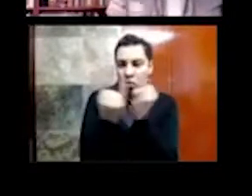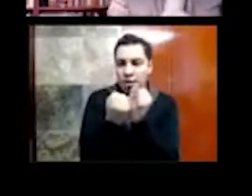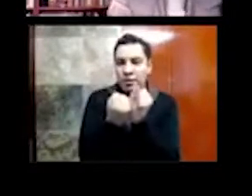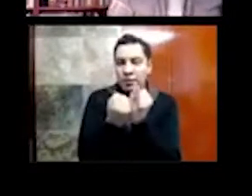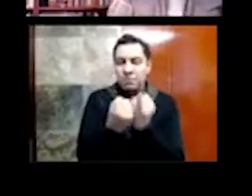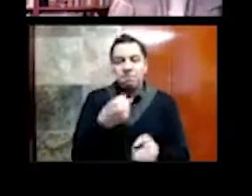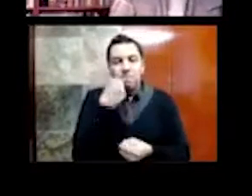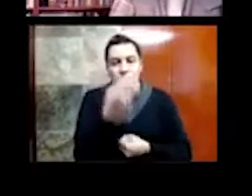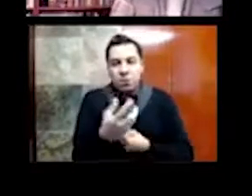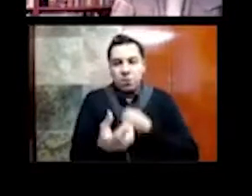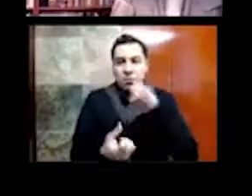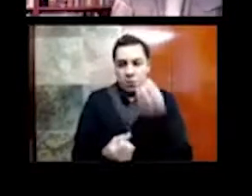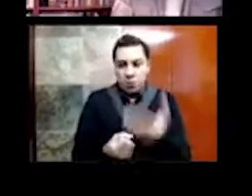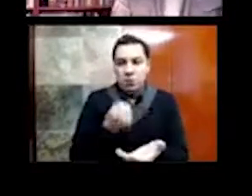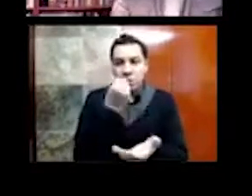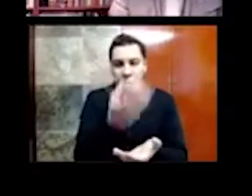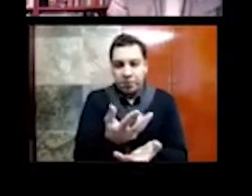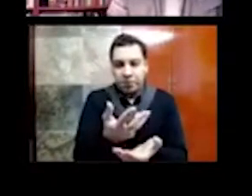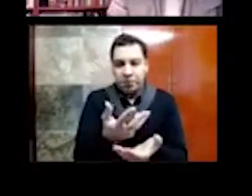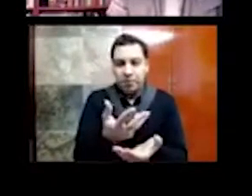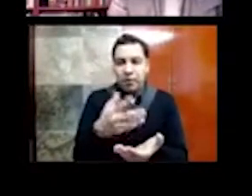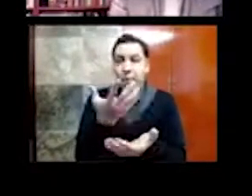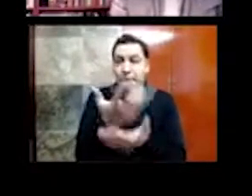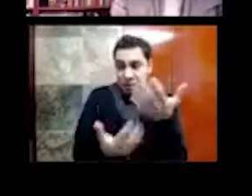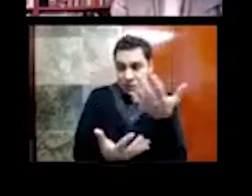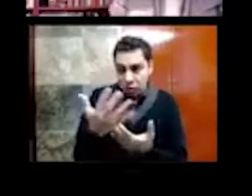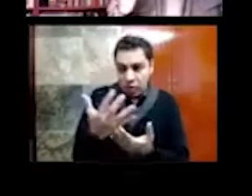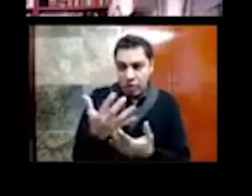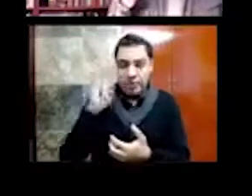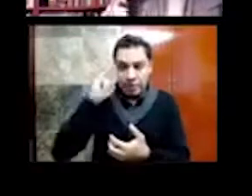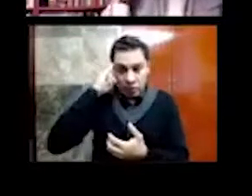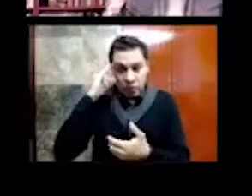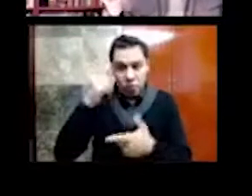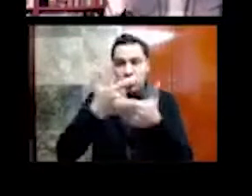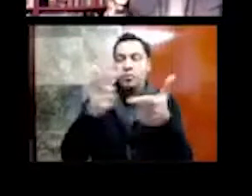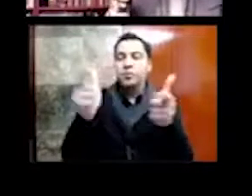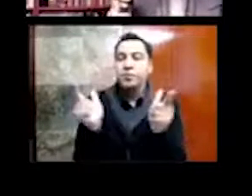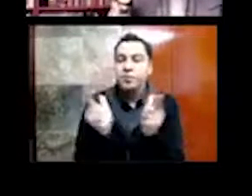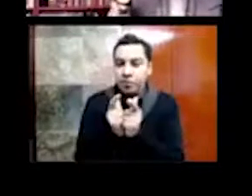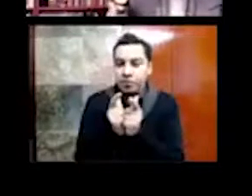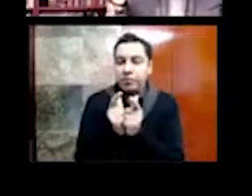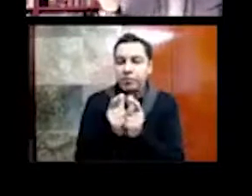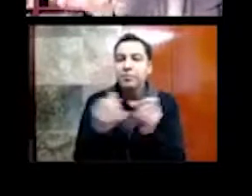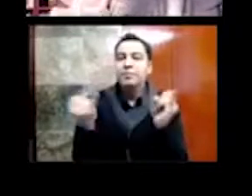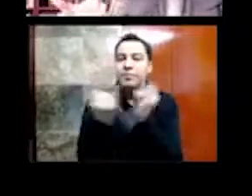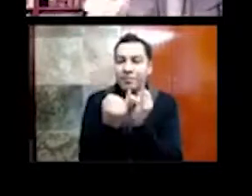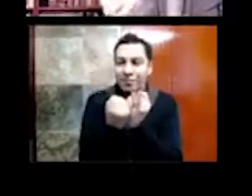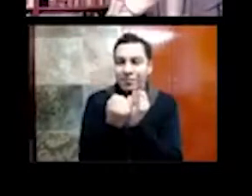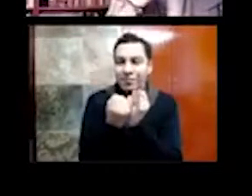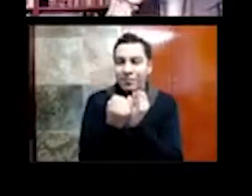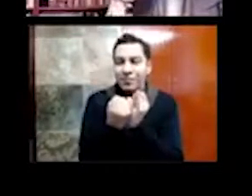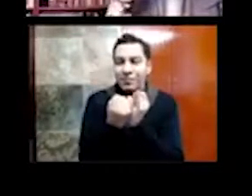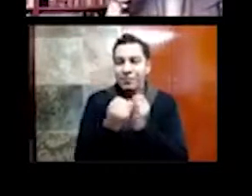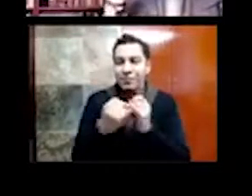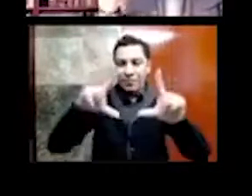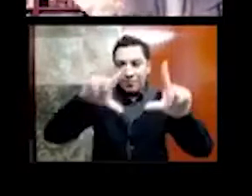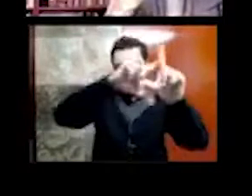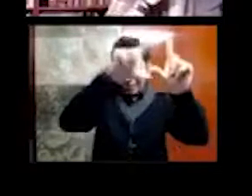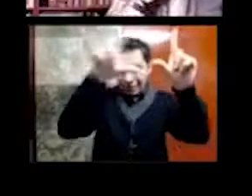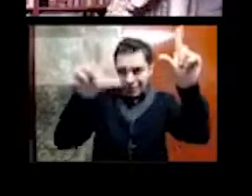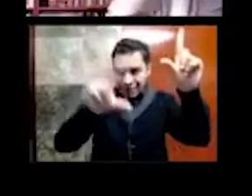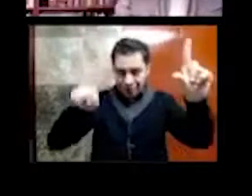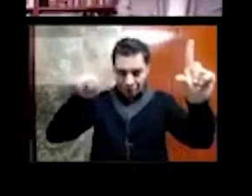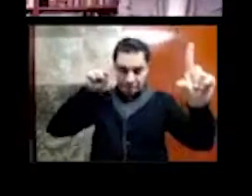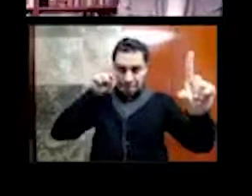pero de mano de obra indígena, del concepto del centro, ombligo del mundo, lugar